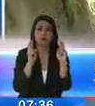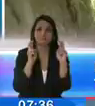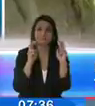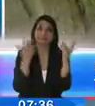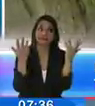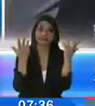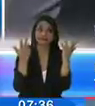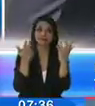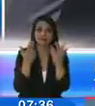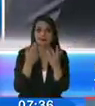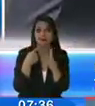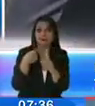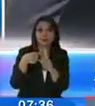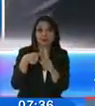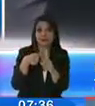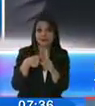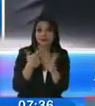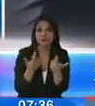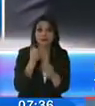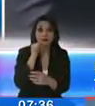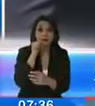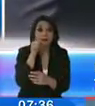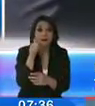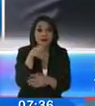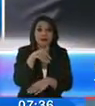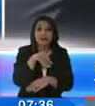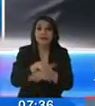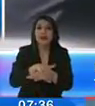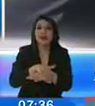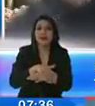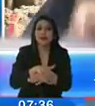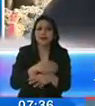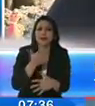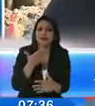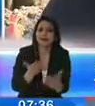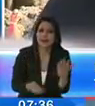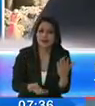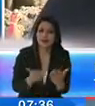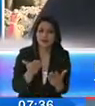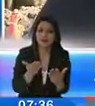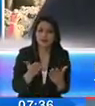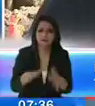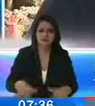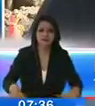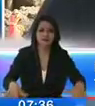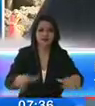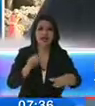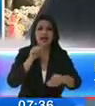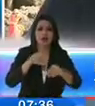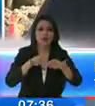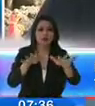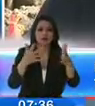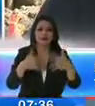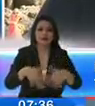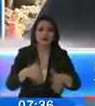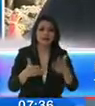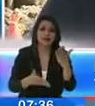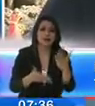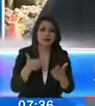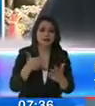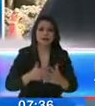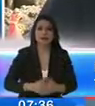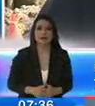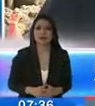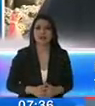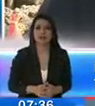que el día de mañana en la tarde los primeros sectores más bajos puedan tratarse de los tanqueros